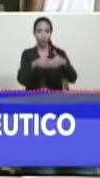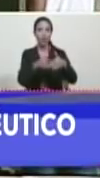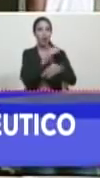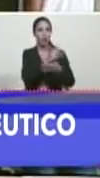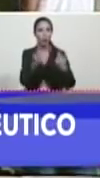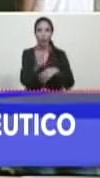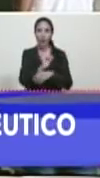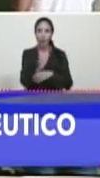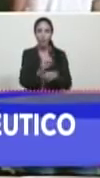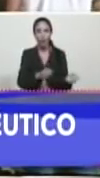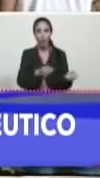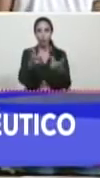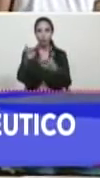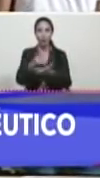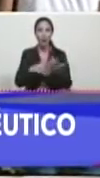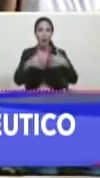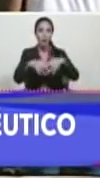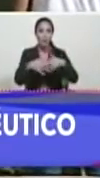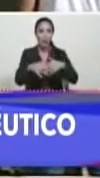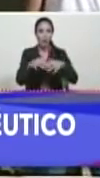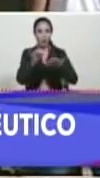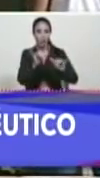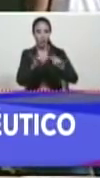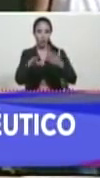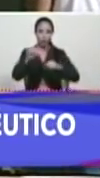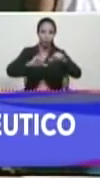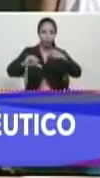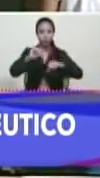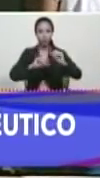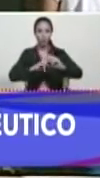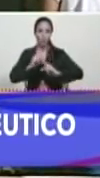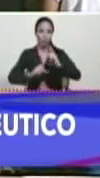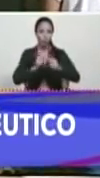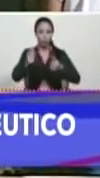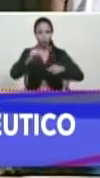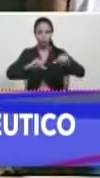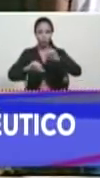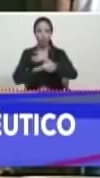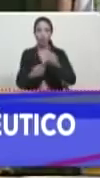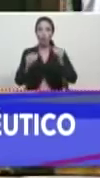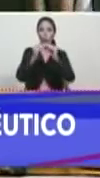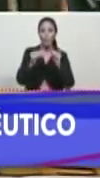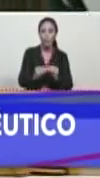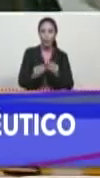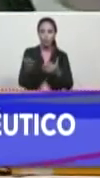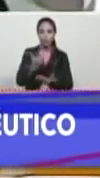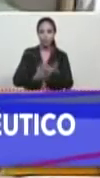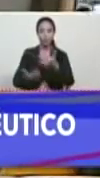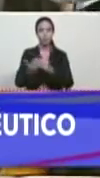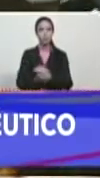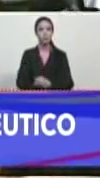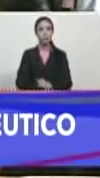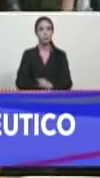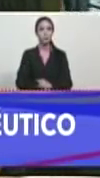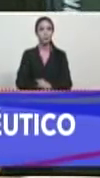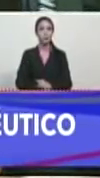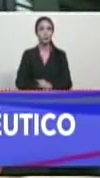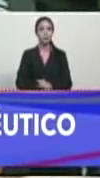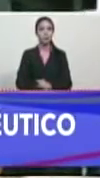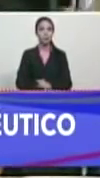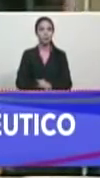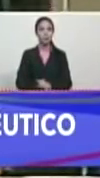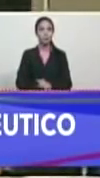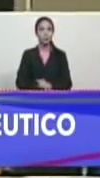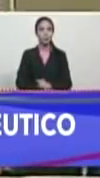empresas que tienen la capacidad productiva. Es engranar un motor. Compañero Tarek,